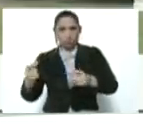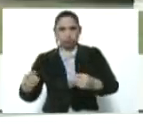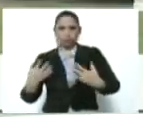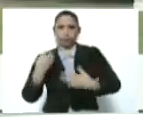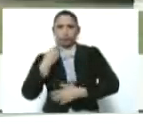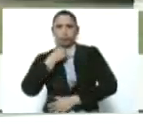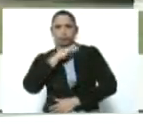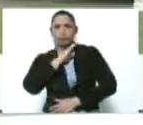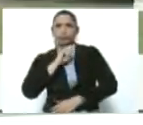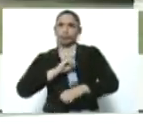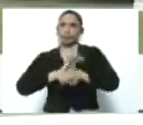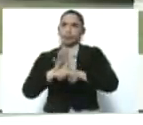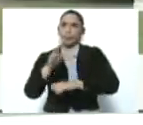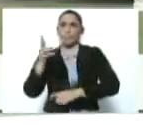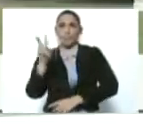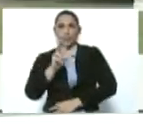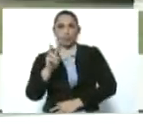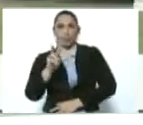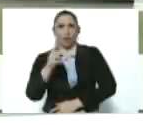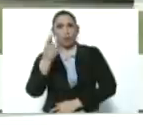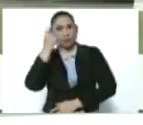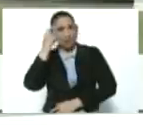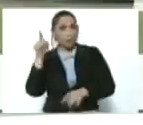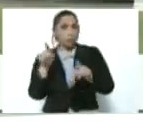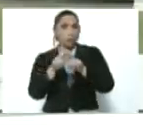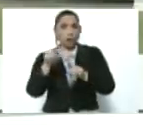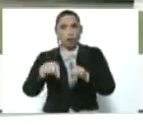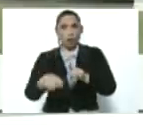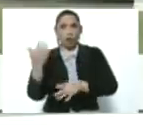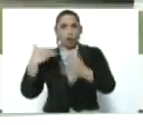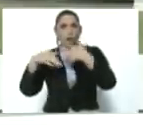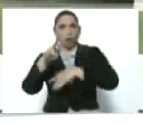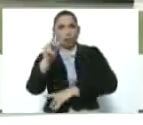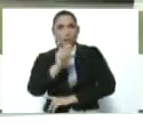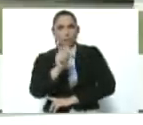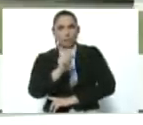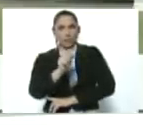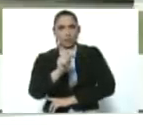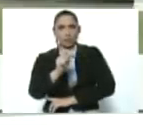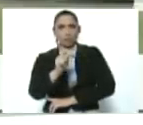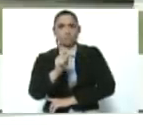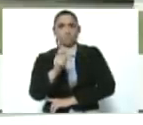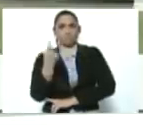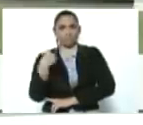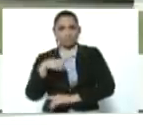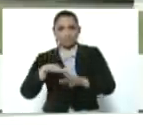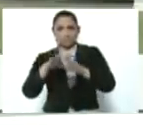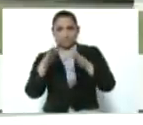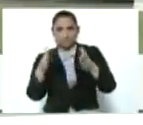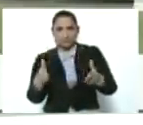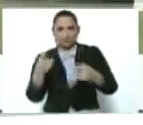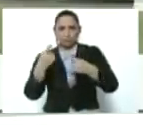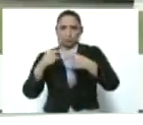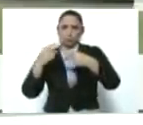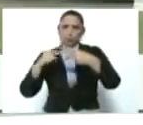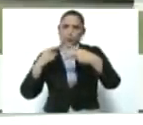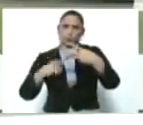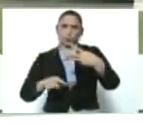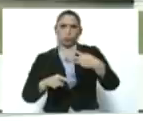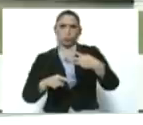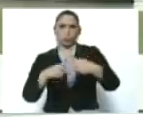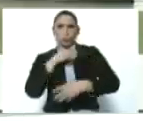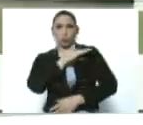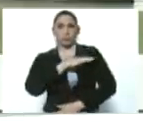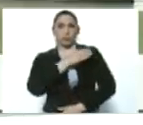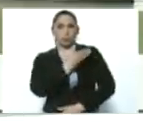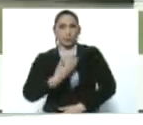un día como hoy hace dos meses y yo tenía sobre la mesa un conjunto de opciones que la comisión